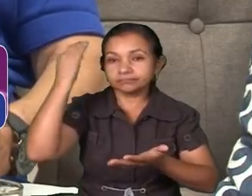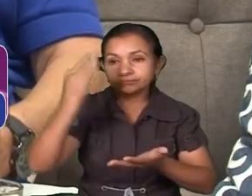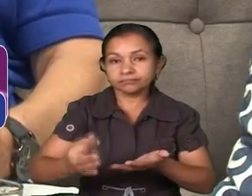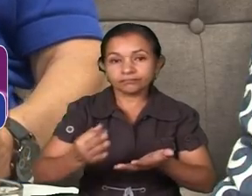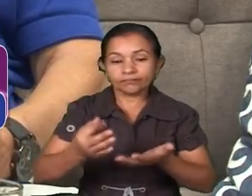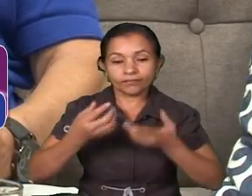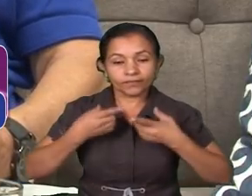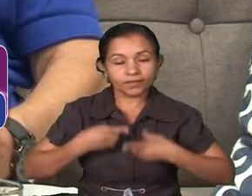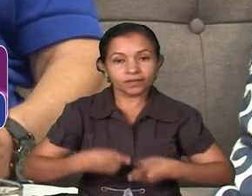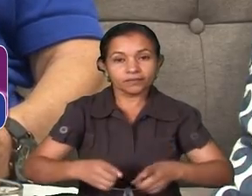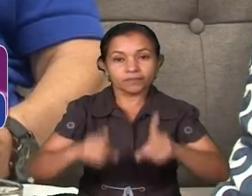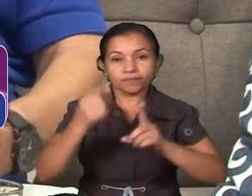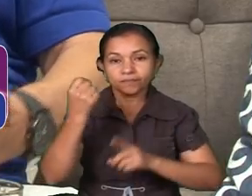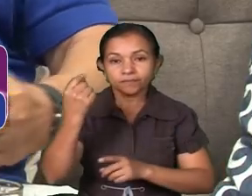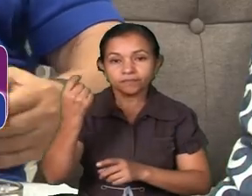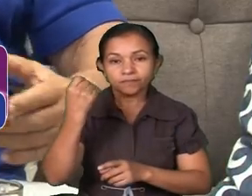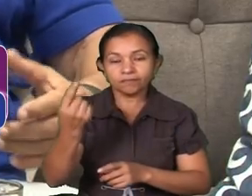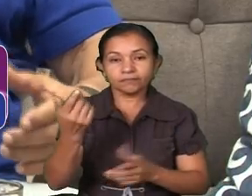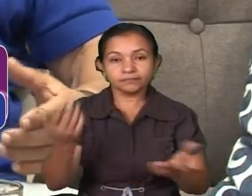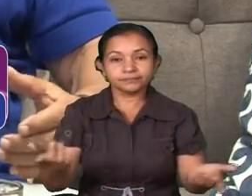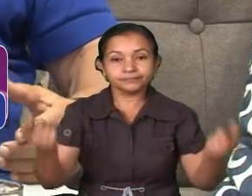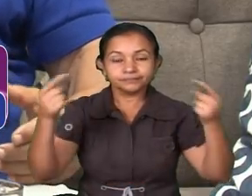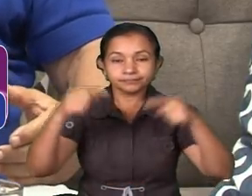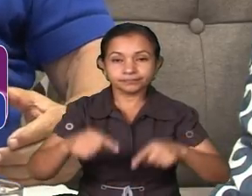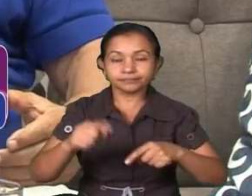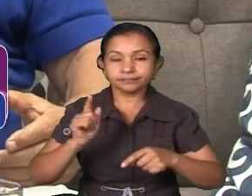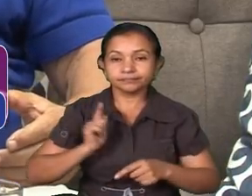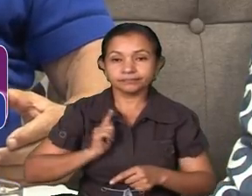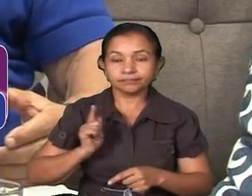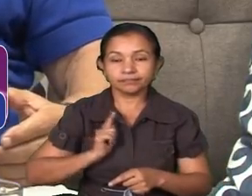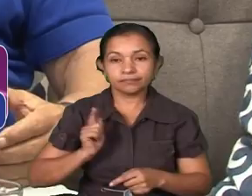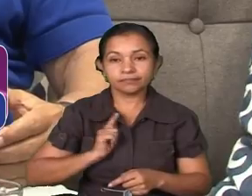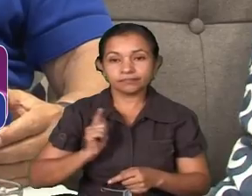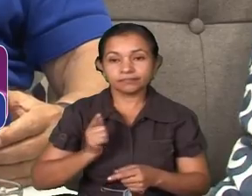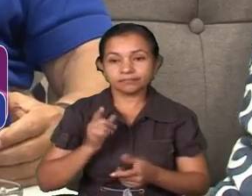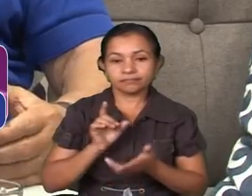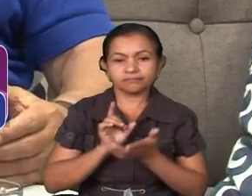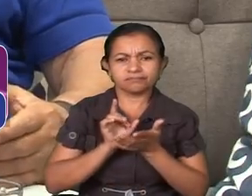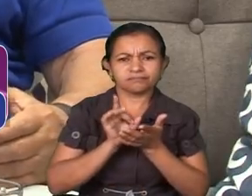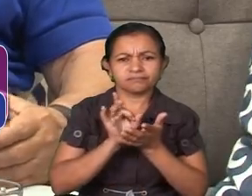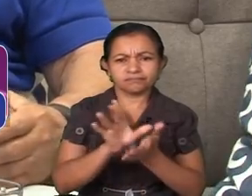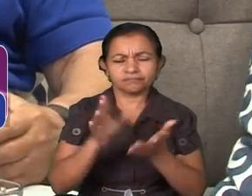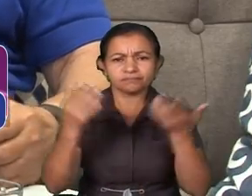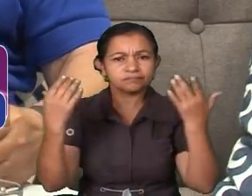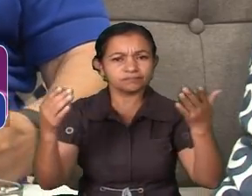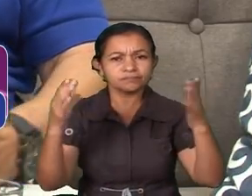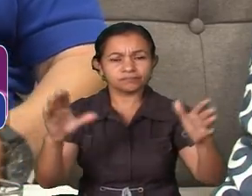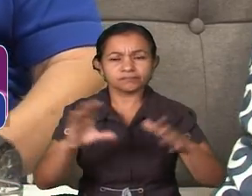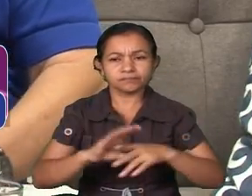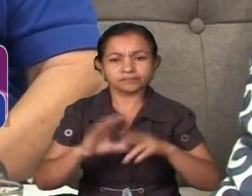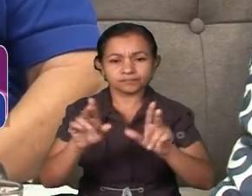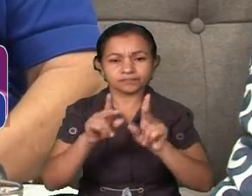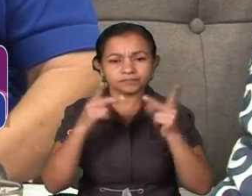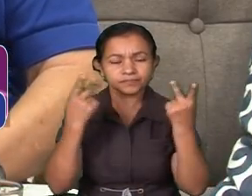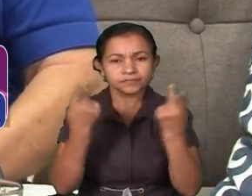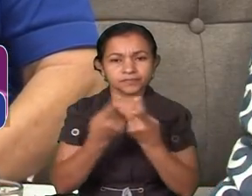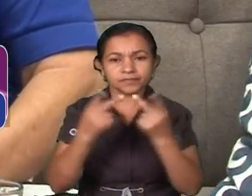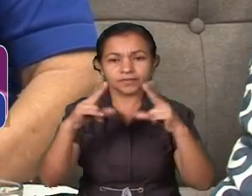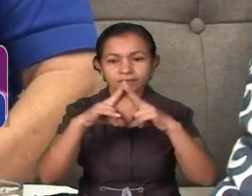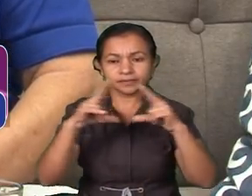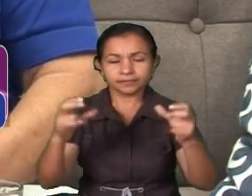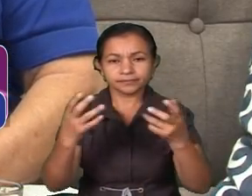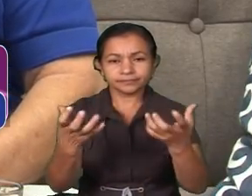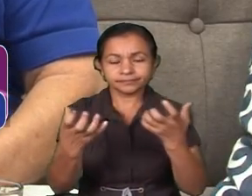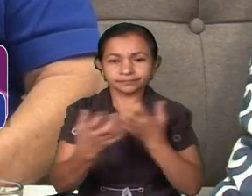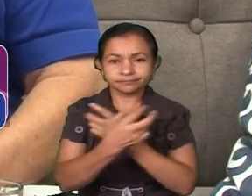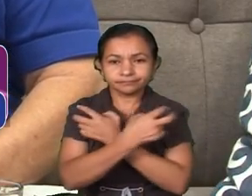de dignidad. Y ahora está llenando, llama al odio, a la venganza, al pueblo de Nicaragua y quiere